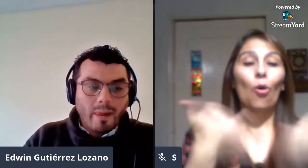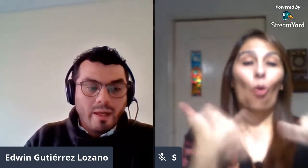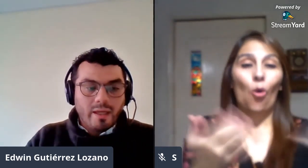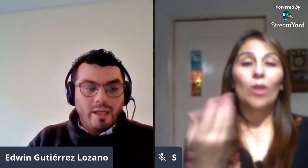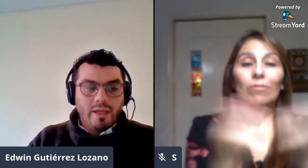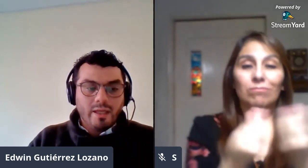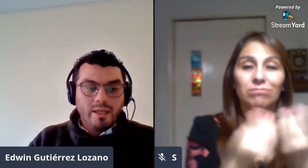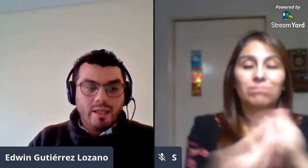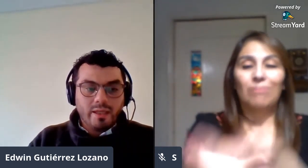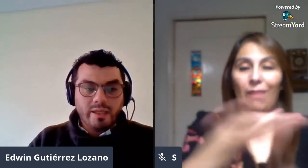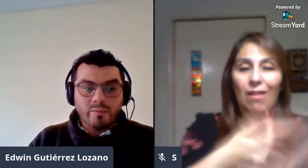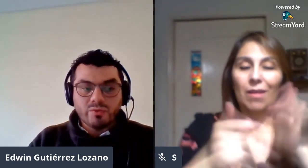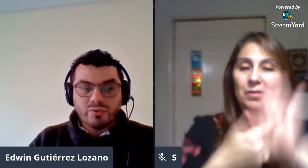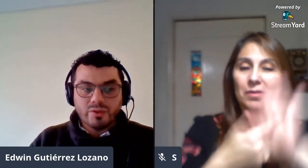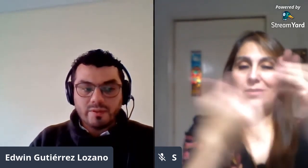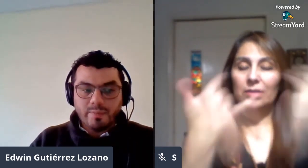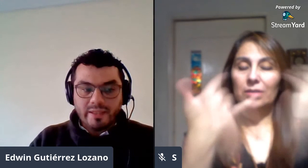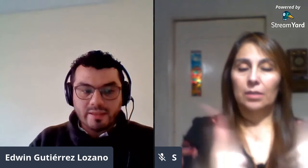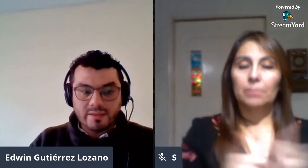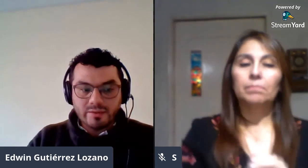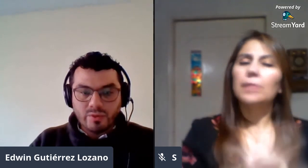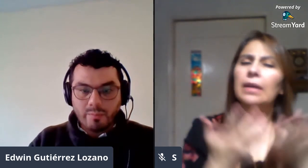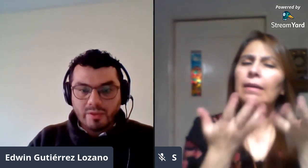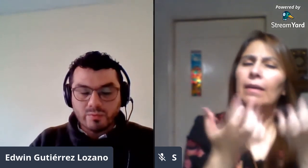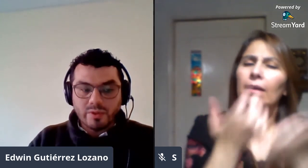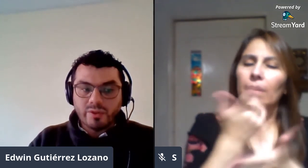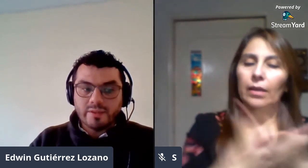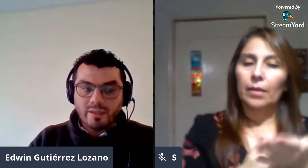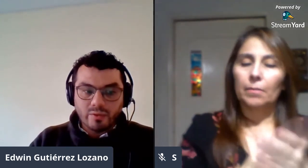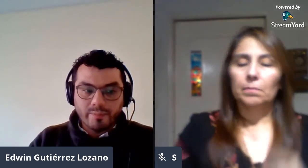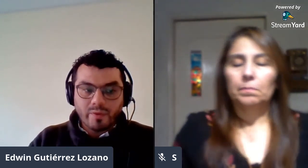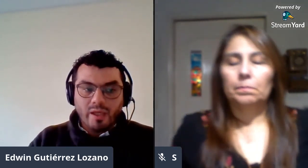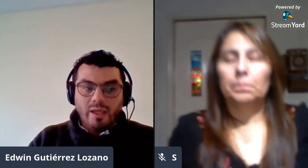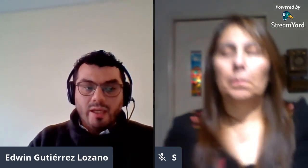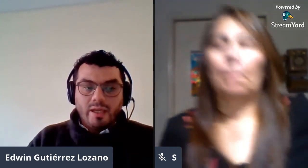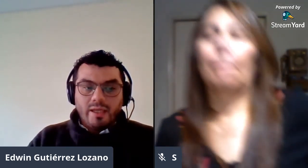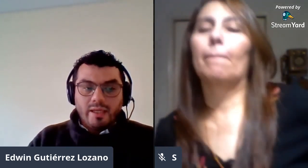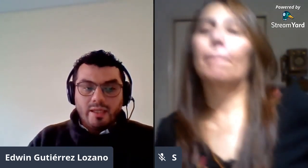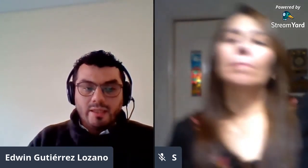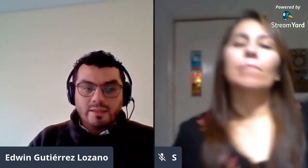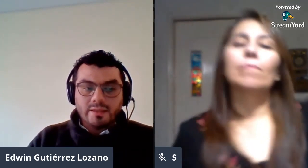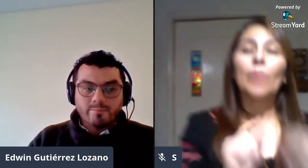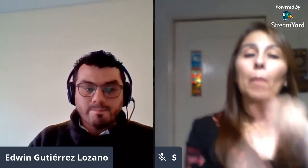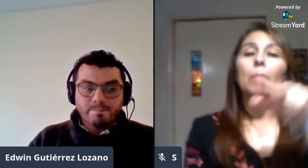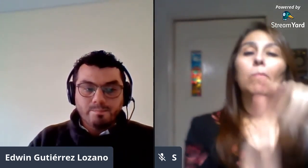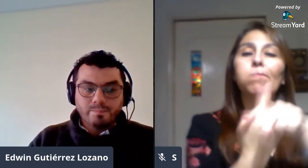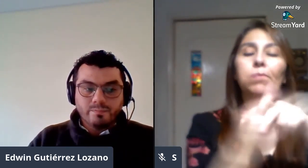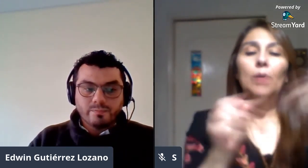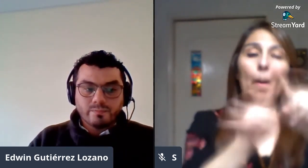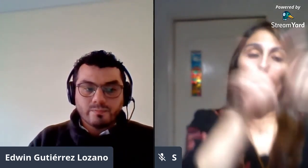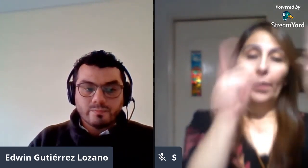acompañan, queremos partir desde una pregunta orientadora que es,